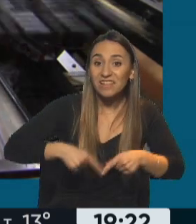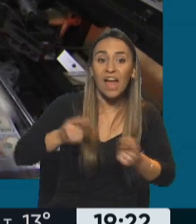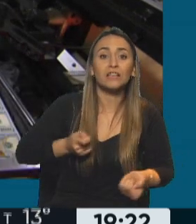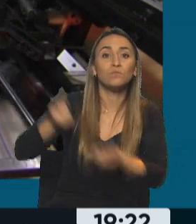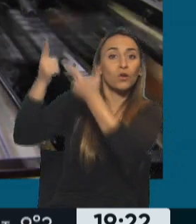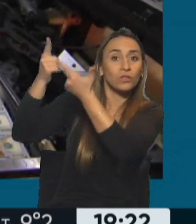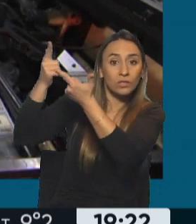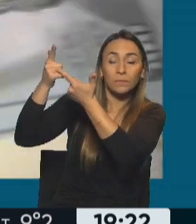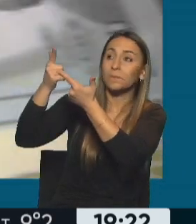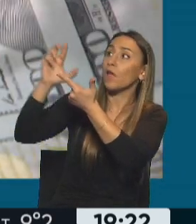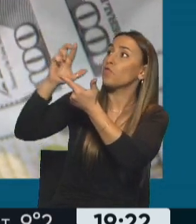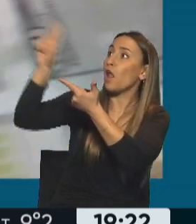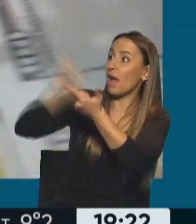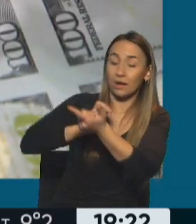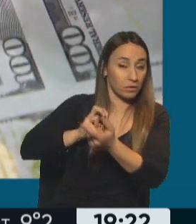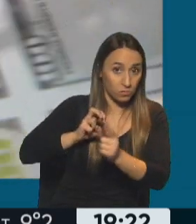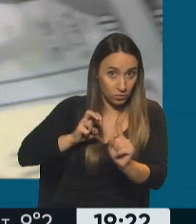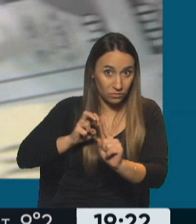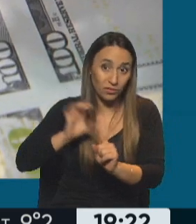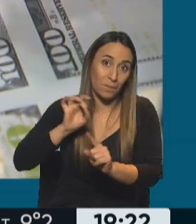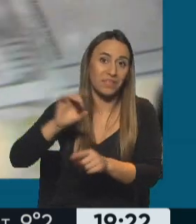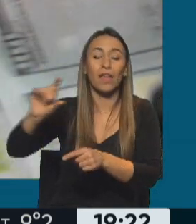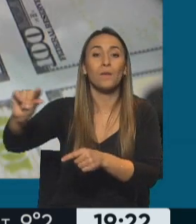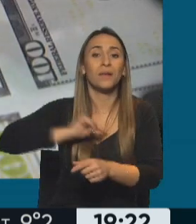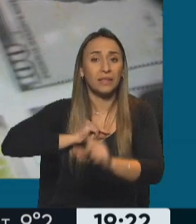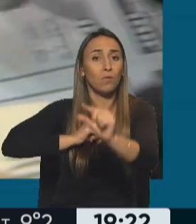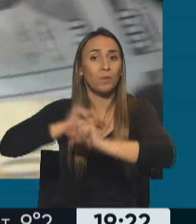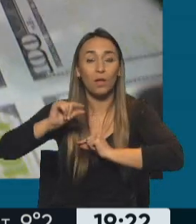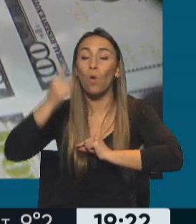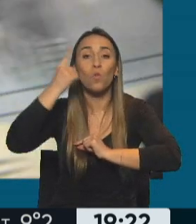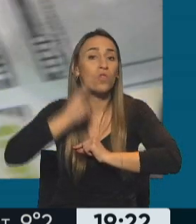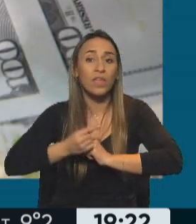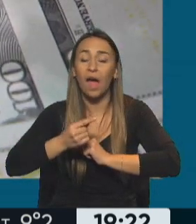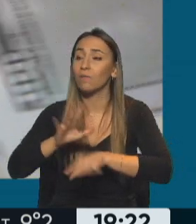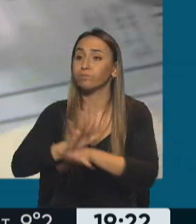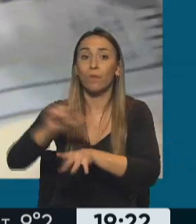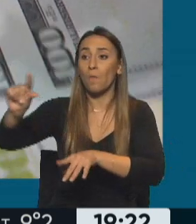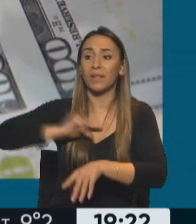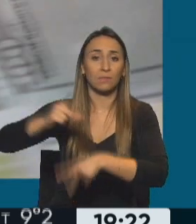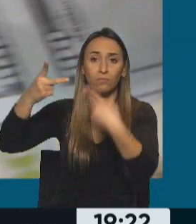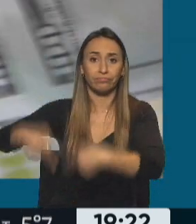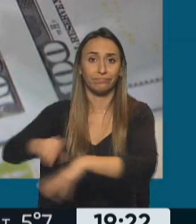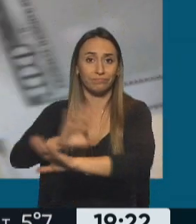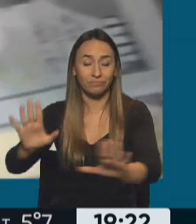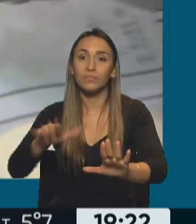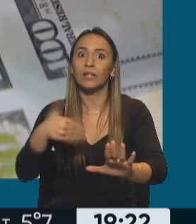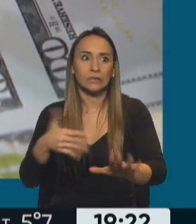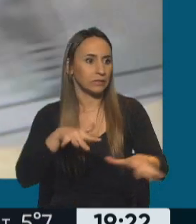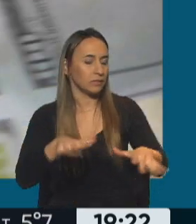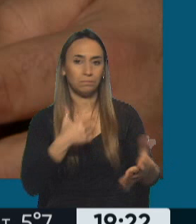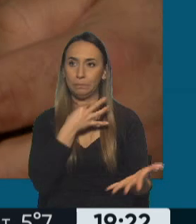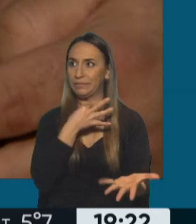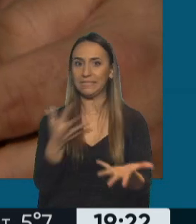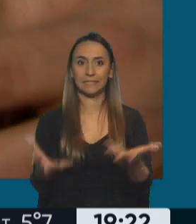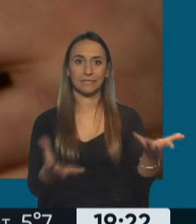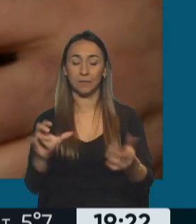¿Qué sucede esto? Que un día te dejan de prestar, explota o se viene la crisis y vos habías tenido